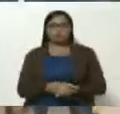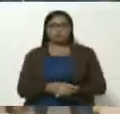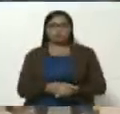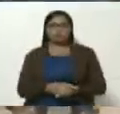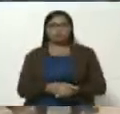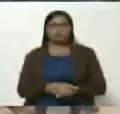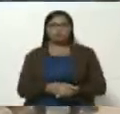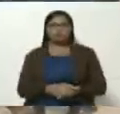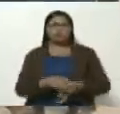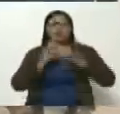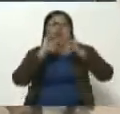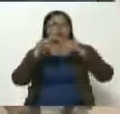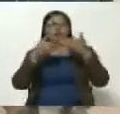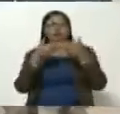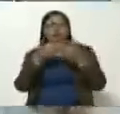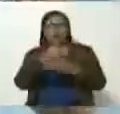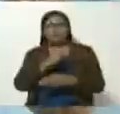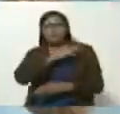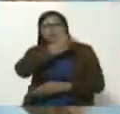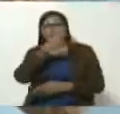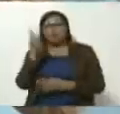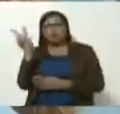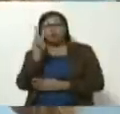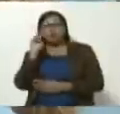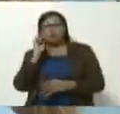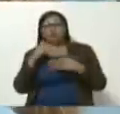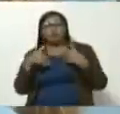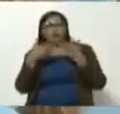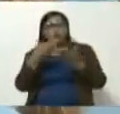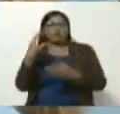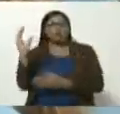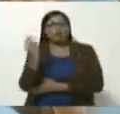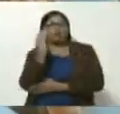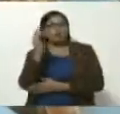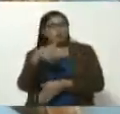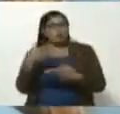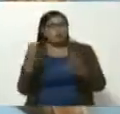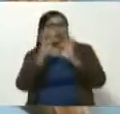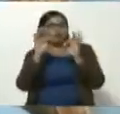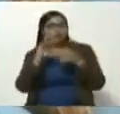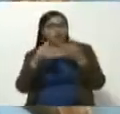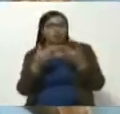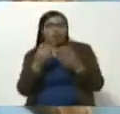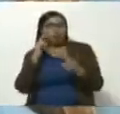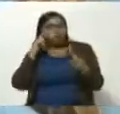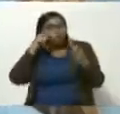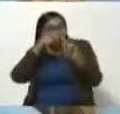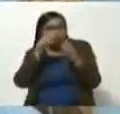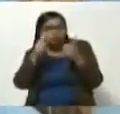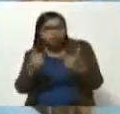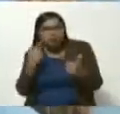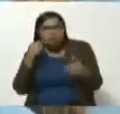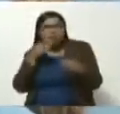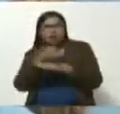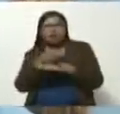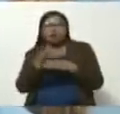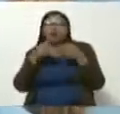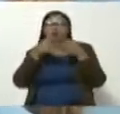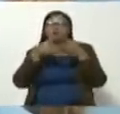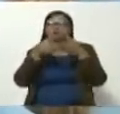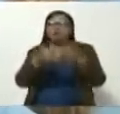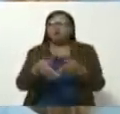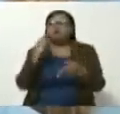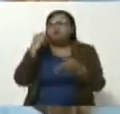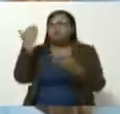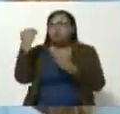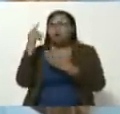Y las respuestas que las autoridades venezolanas dieron a los medios colombianos, que de una forma bastante apreciable acudieron a este muelle que tenemos a nuestras